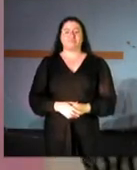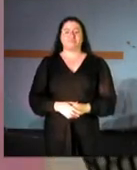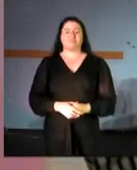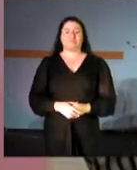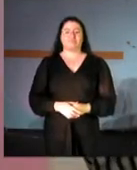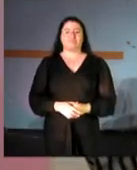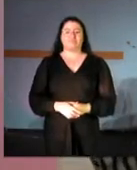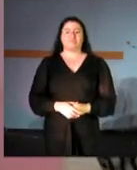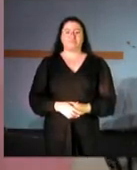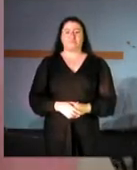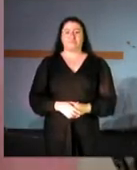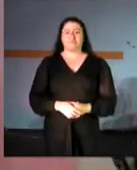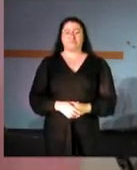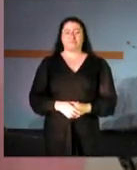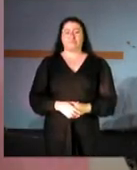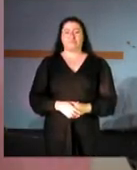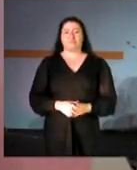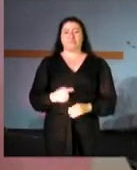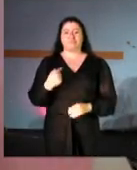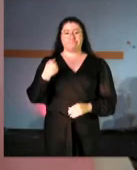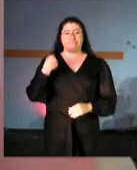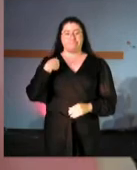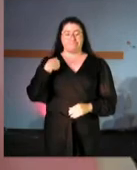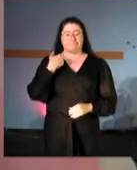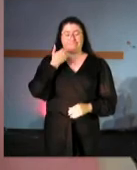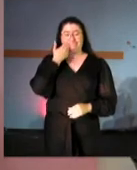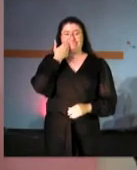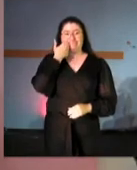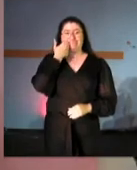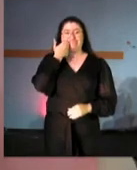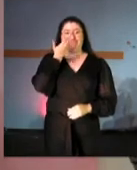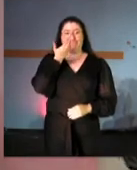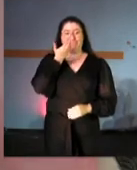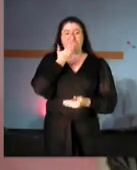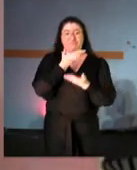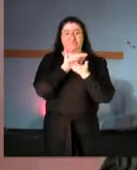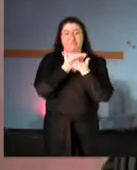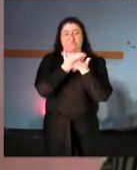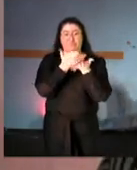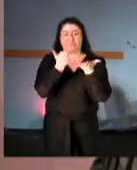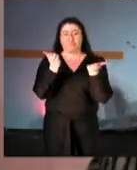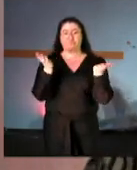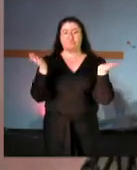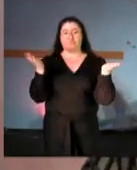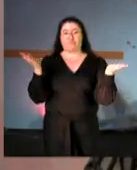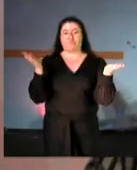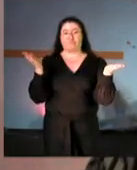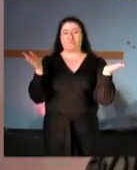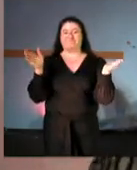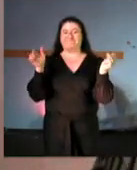Yo solo quisiera llamar la atención de ustedes